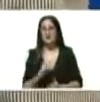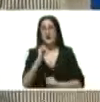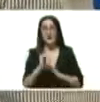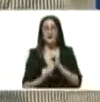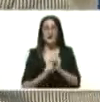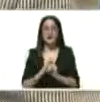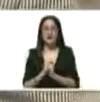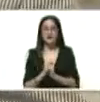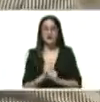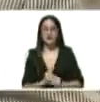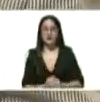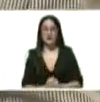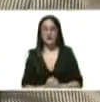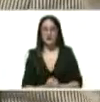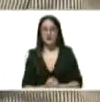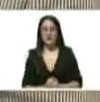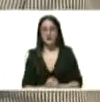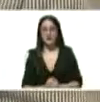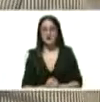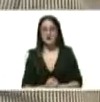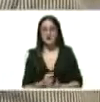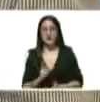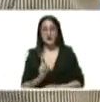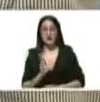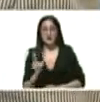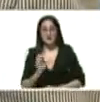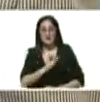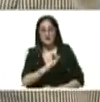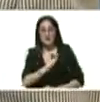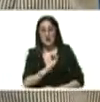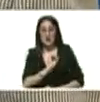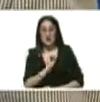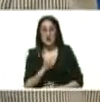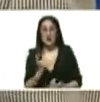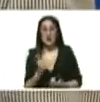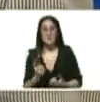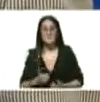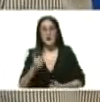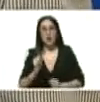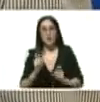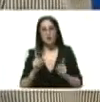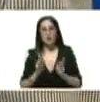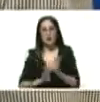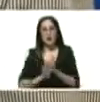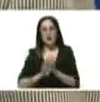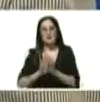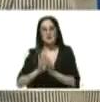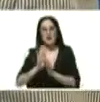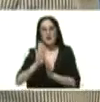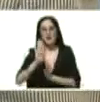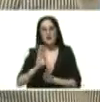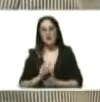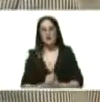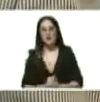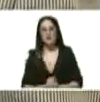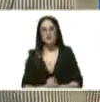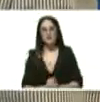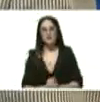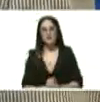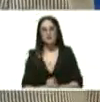internacional que, más que tenerle miedo, lo que nos da es gran oportunidad de crecimiento. Entendemos